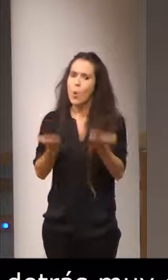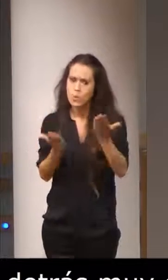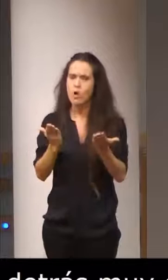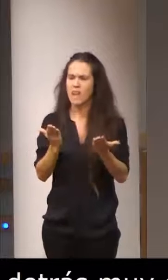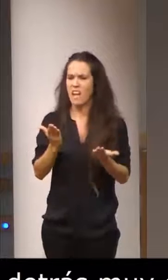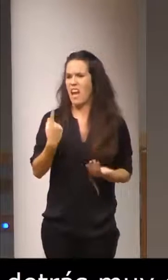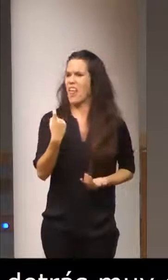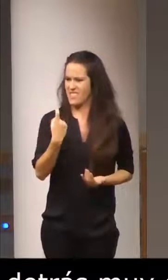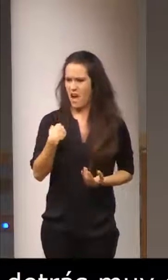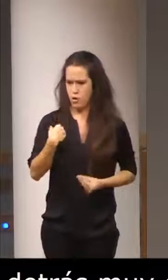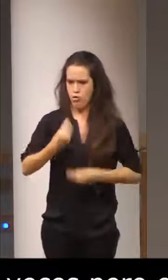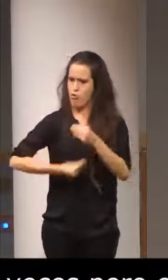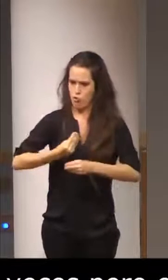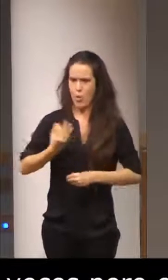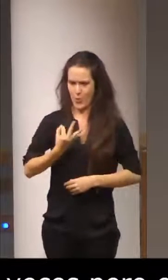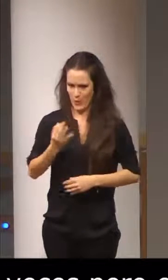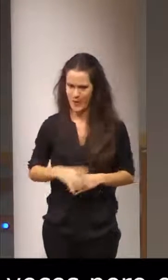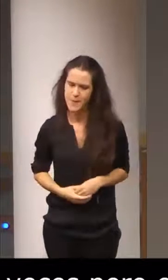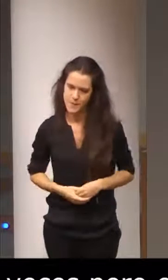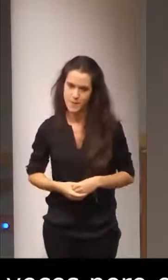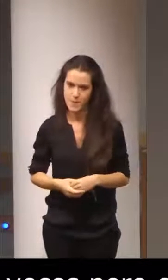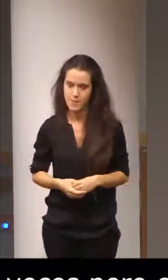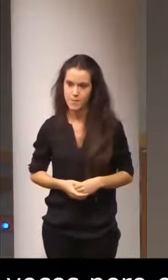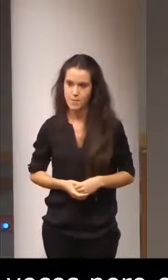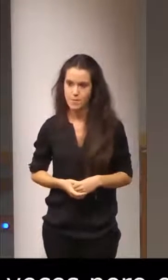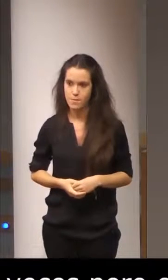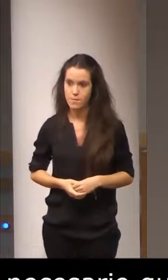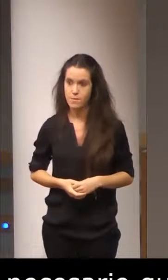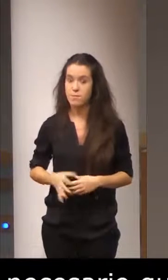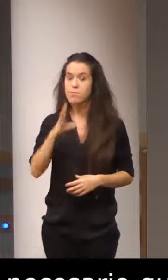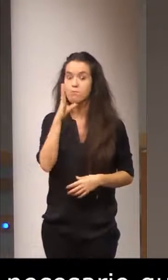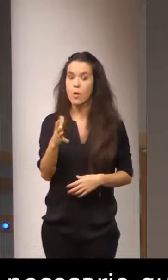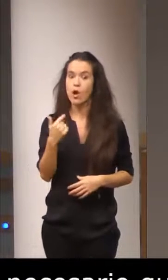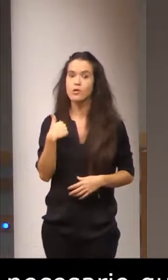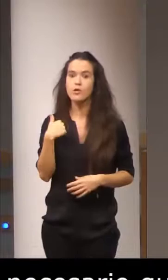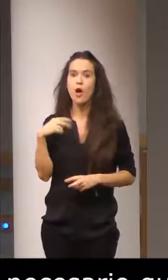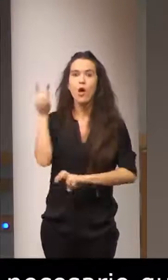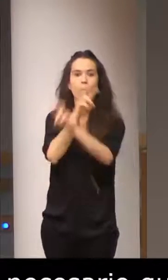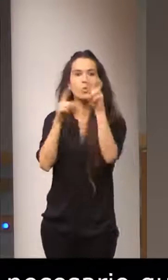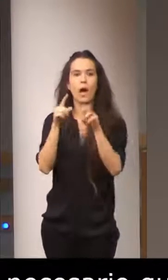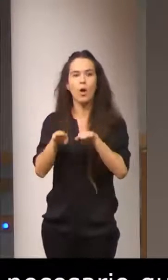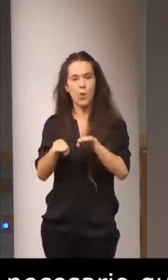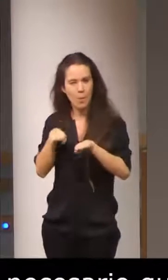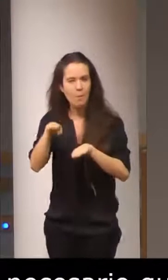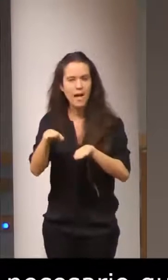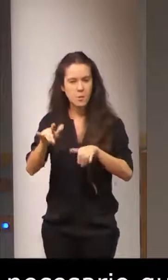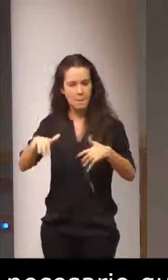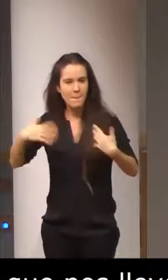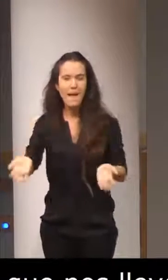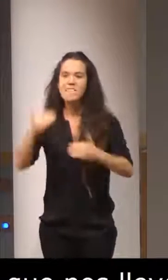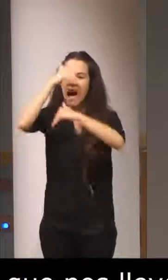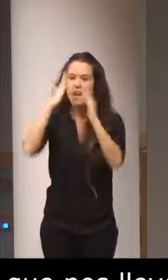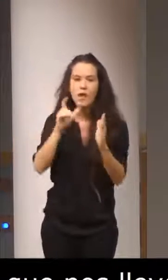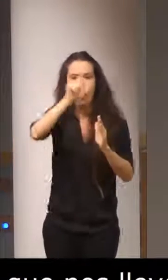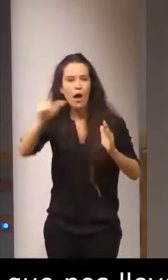que lo hagamos y eso es lo que nos llevó a dar un paso más no solo atender a los estudiantes con discapacidad a los que